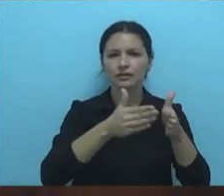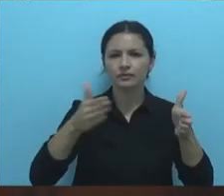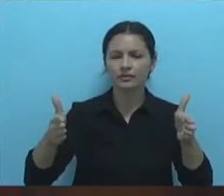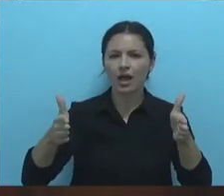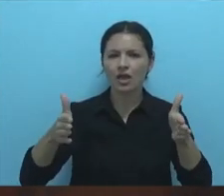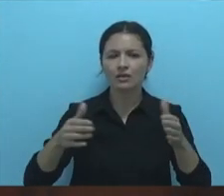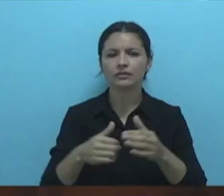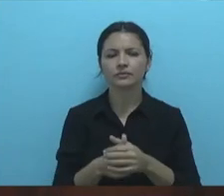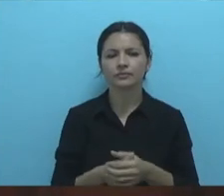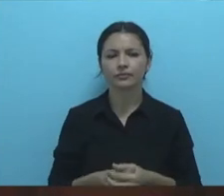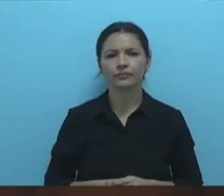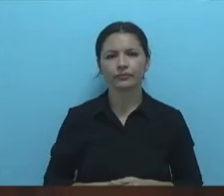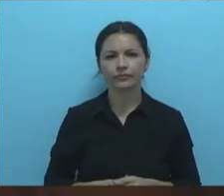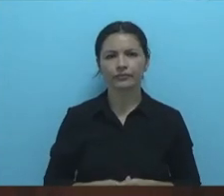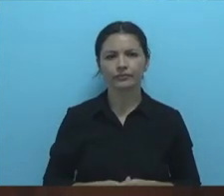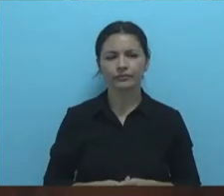segura